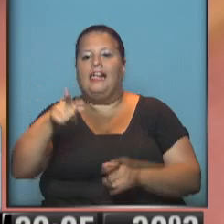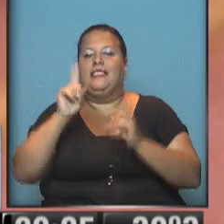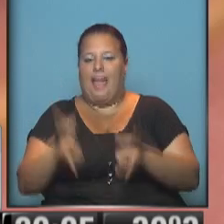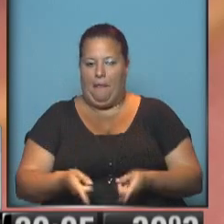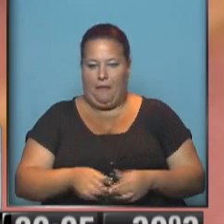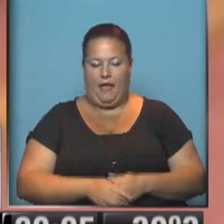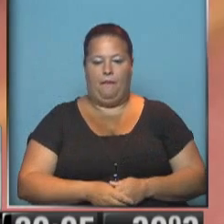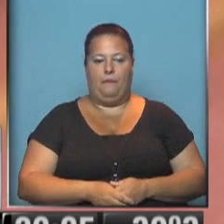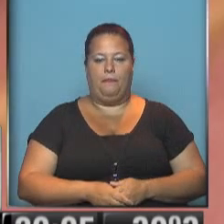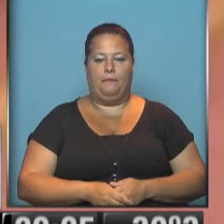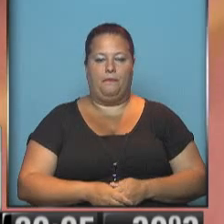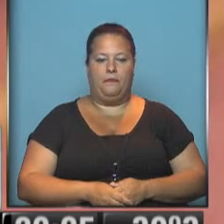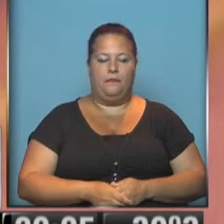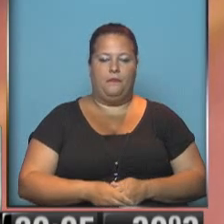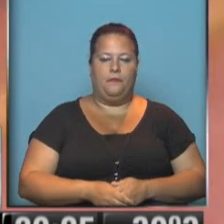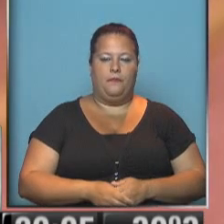también.